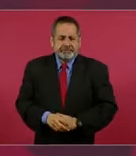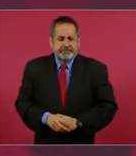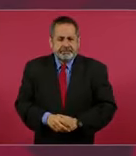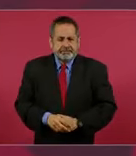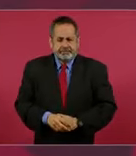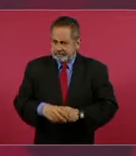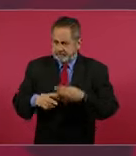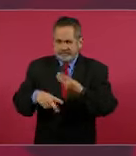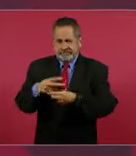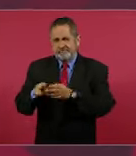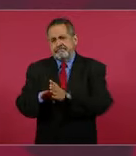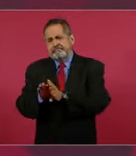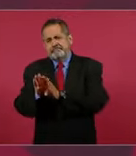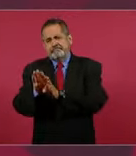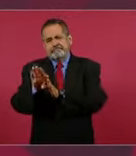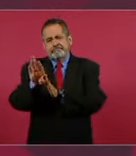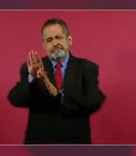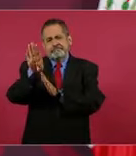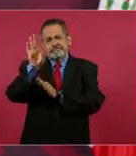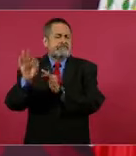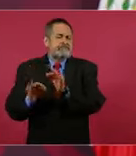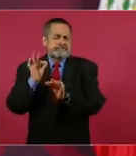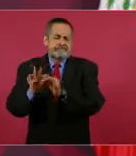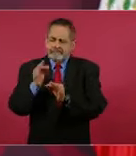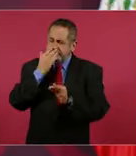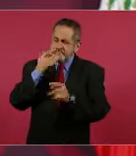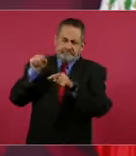su camino ascendente.